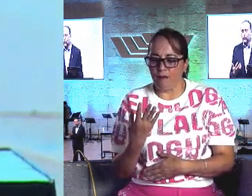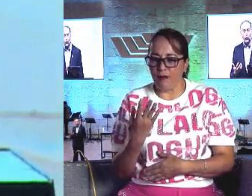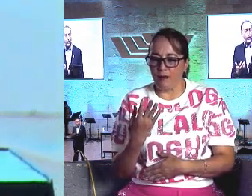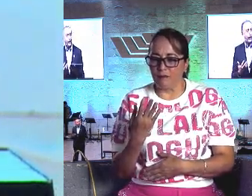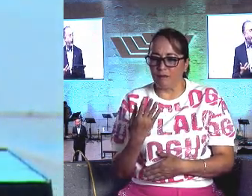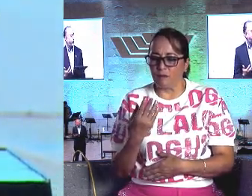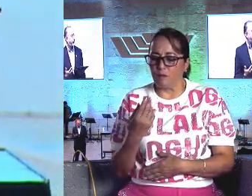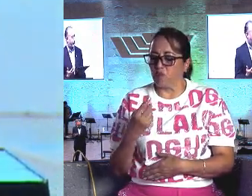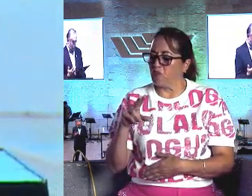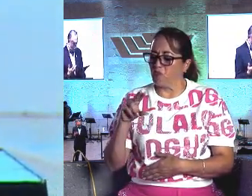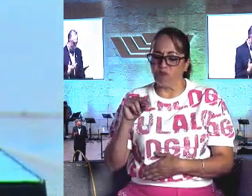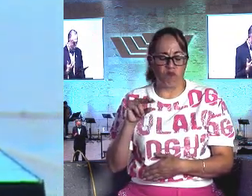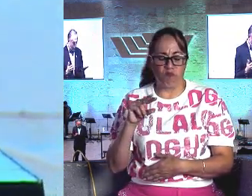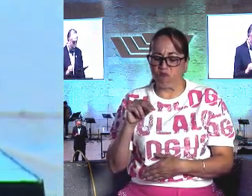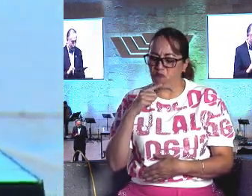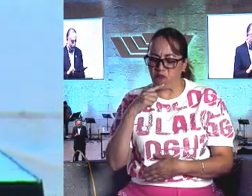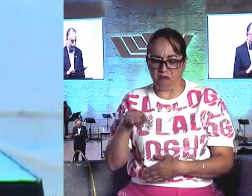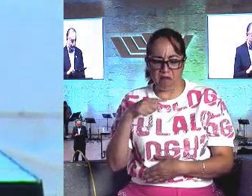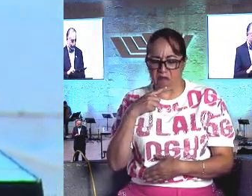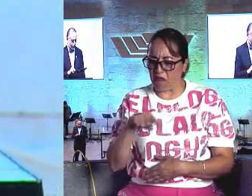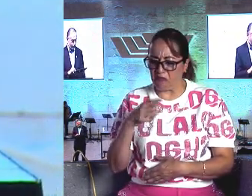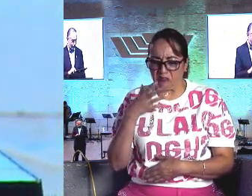No te quejes, no te amargues.